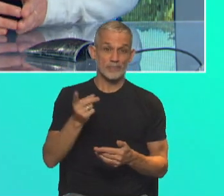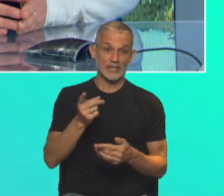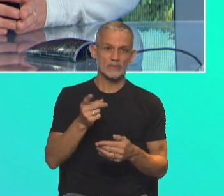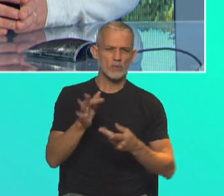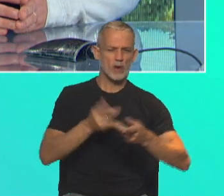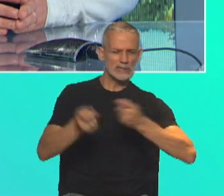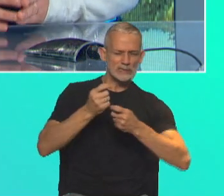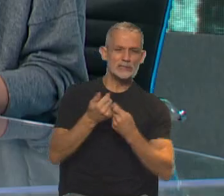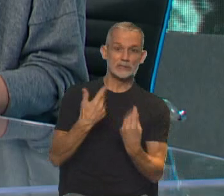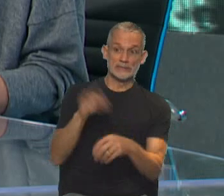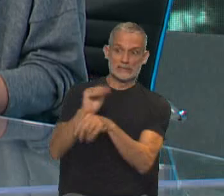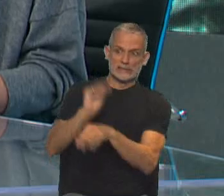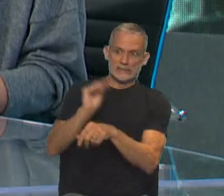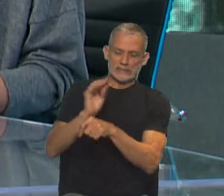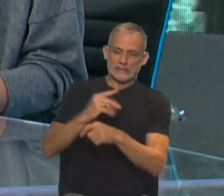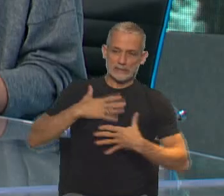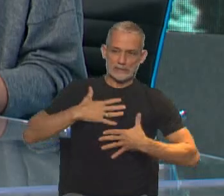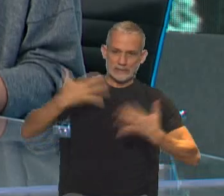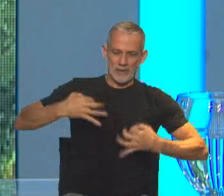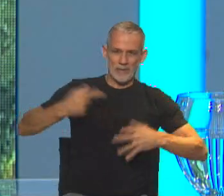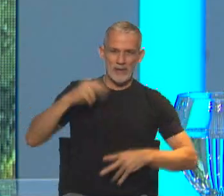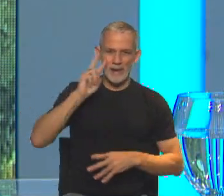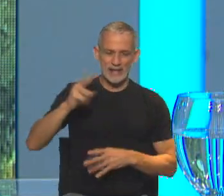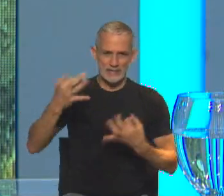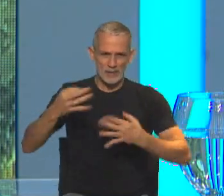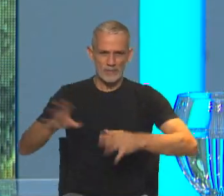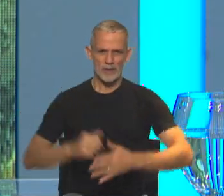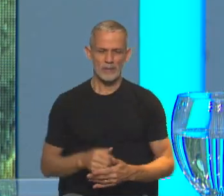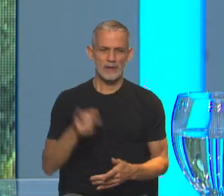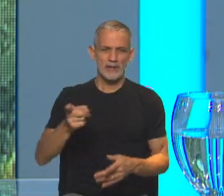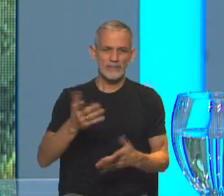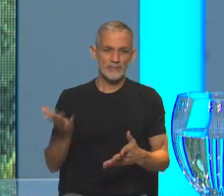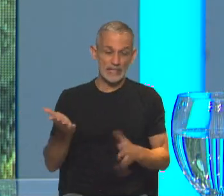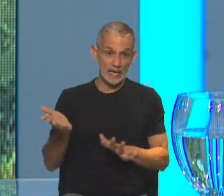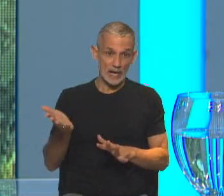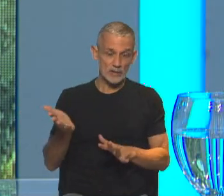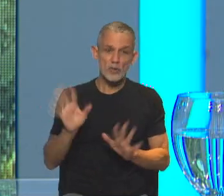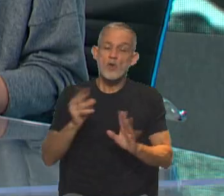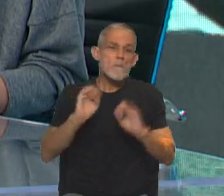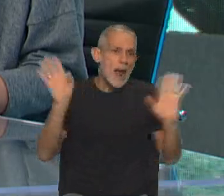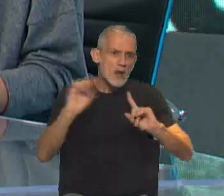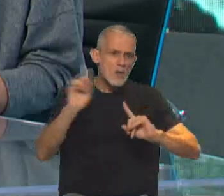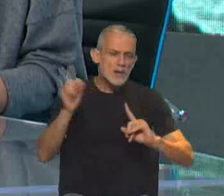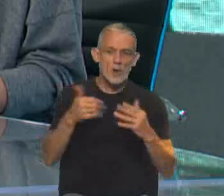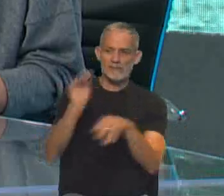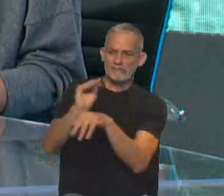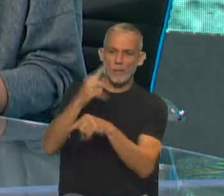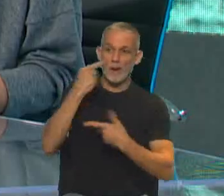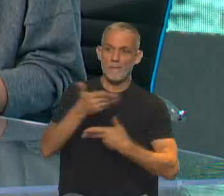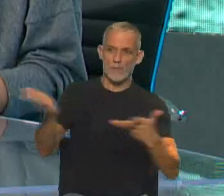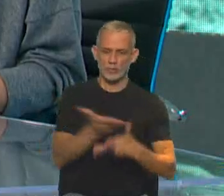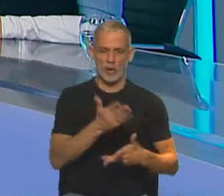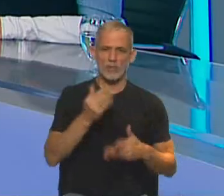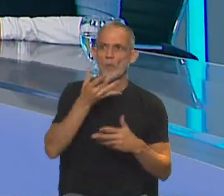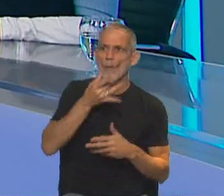tuvieran un aspecto más saludable, hubo ¿no? todo, por eso fue como un proceso... Que no digo que esté mal, digo, pero para mostrar una imagen,